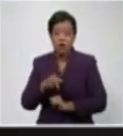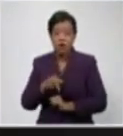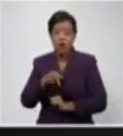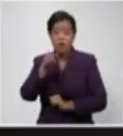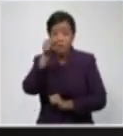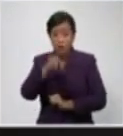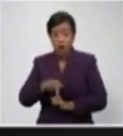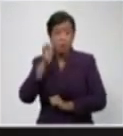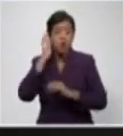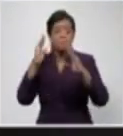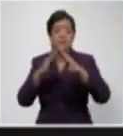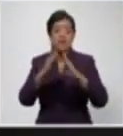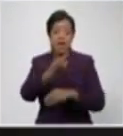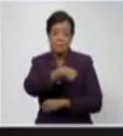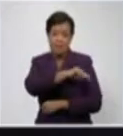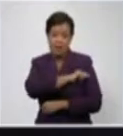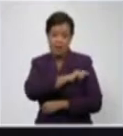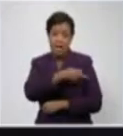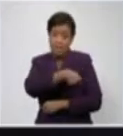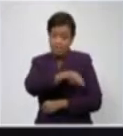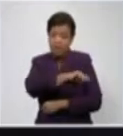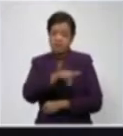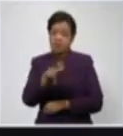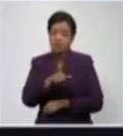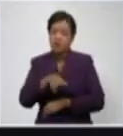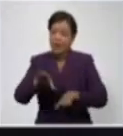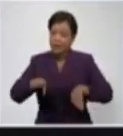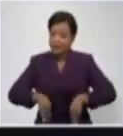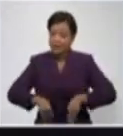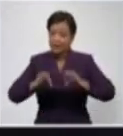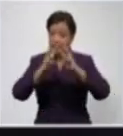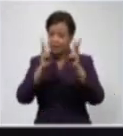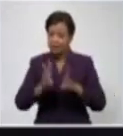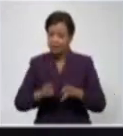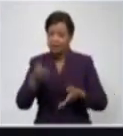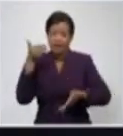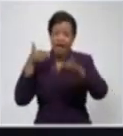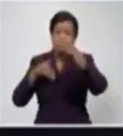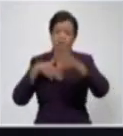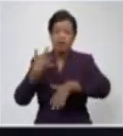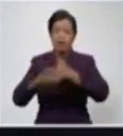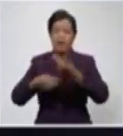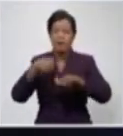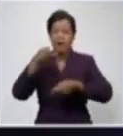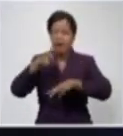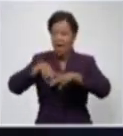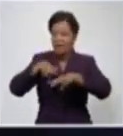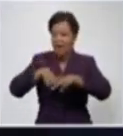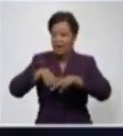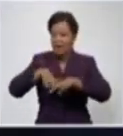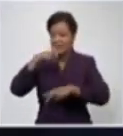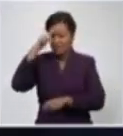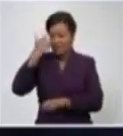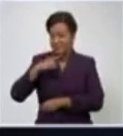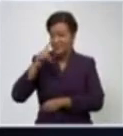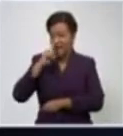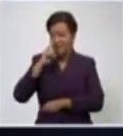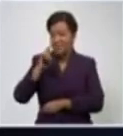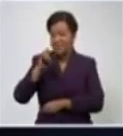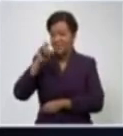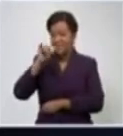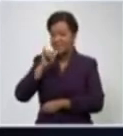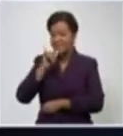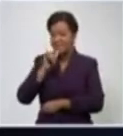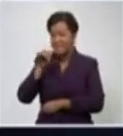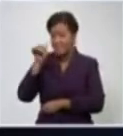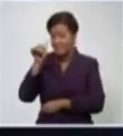allá, desde España, apoyó a través de las redes sociales a los de la farsa de San Isidro, pero también a los del núcleo contrarrevolucionario que buscó